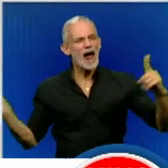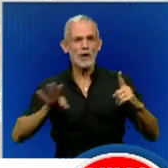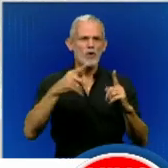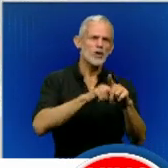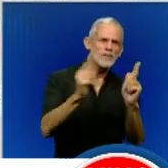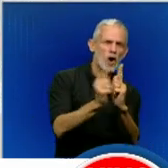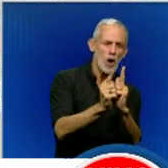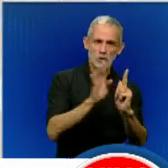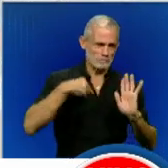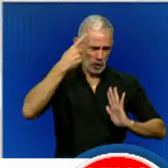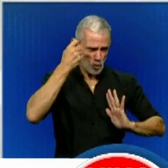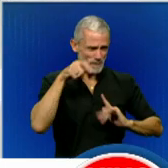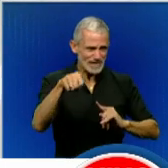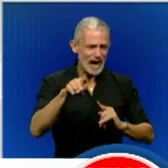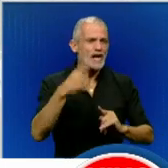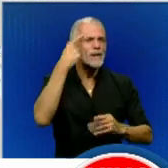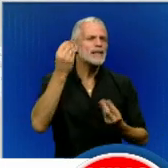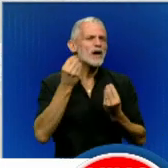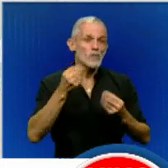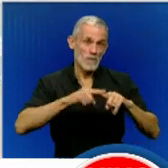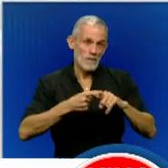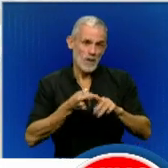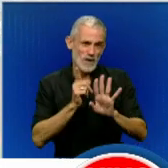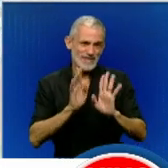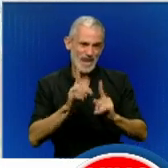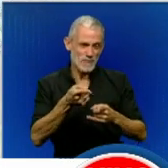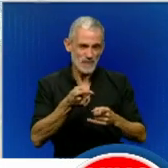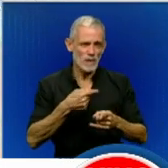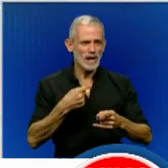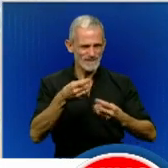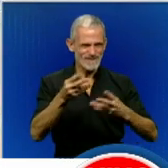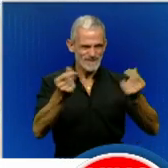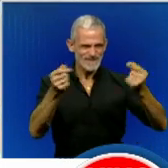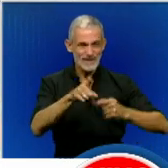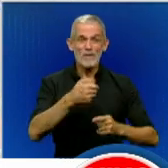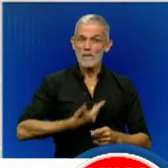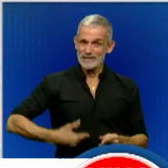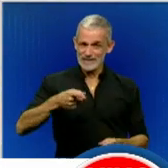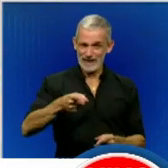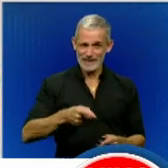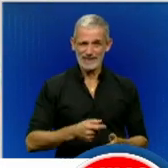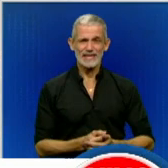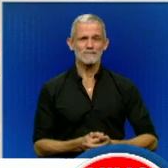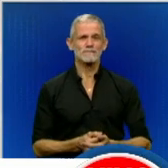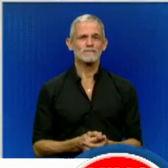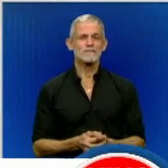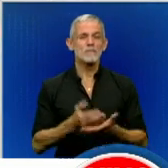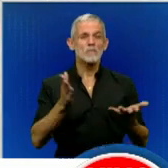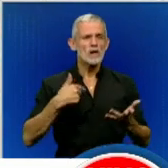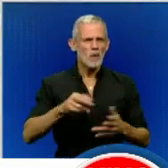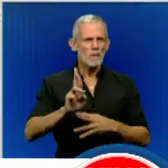no le aprendí a la prendida ir a políticas por lo tanto para cerrar señor presidente le voy a pedir